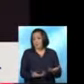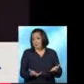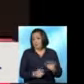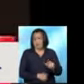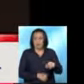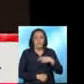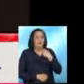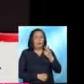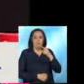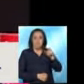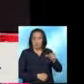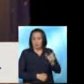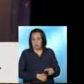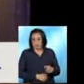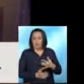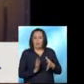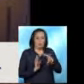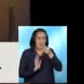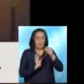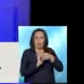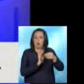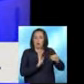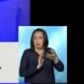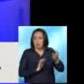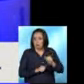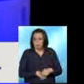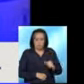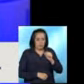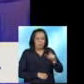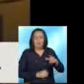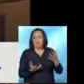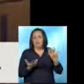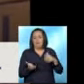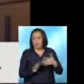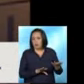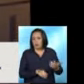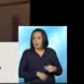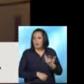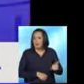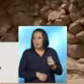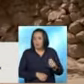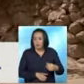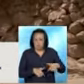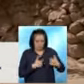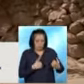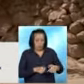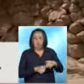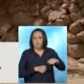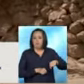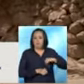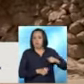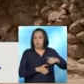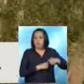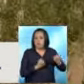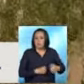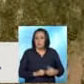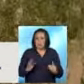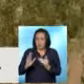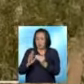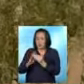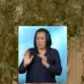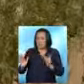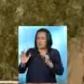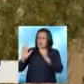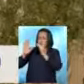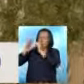voz del mejor imitador del Sol de México que dio Yo Soy se apagó. Nuestro Luis Miguel falleció de un infarto. De su humilde casa ubicada en un cerro